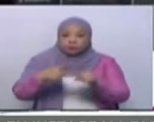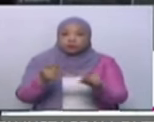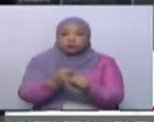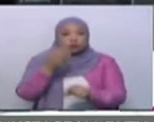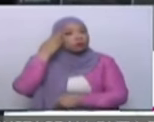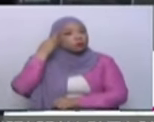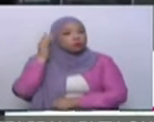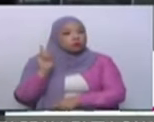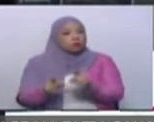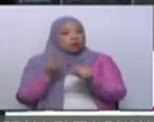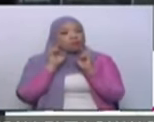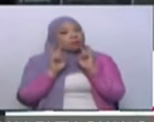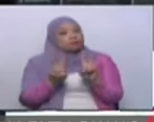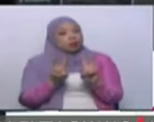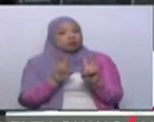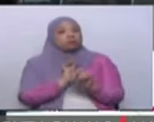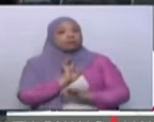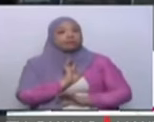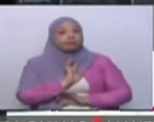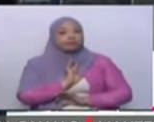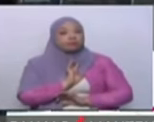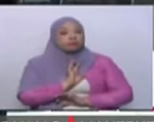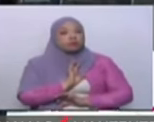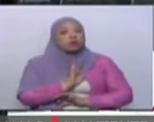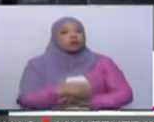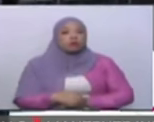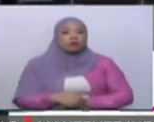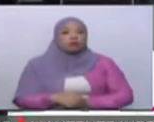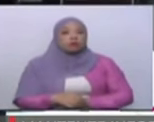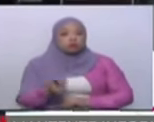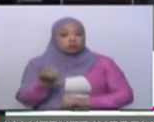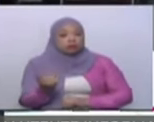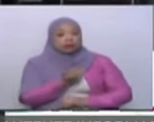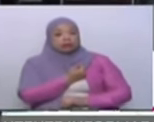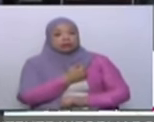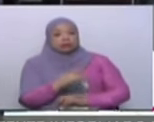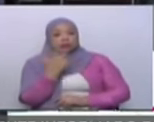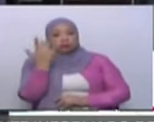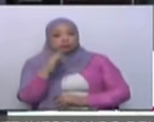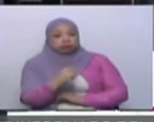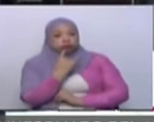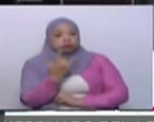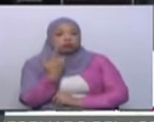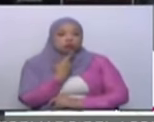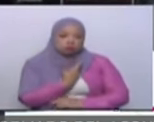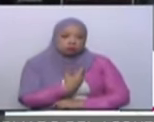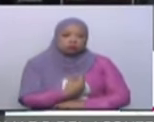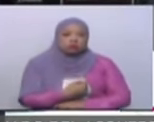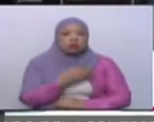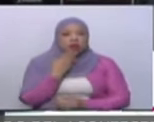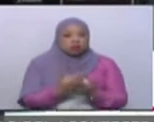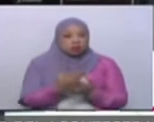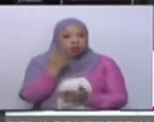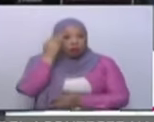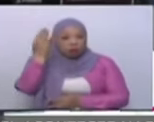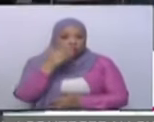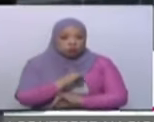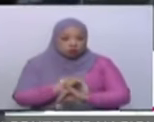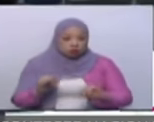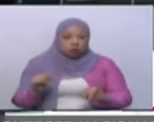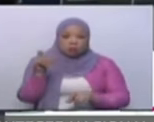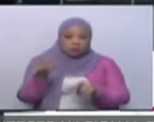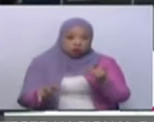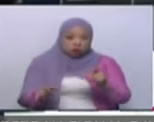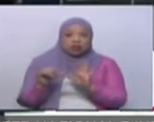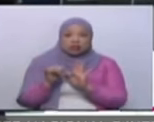Ustedes me han visto en eso. Yo he recibido puñaladas por la espalda, afortunadamente han sanado, de gente que estuvo muy cerca de mí,